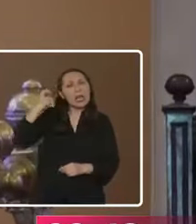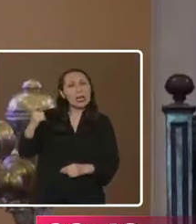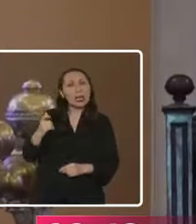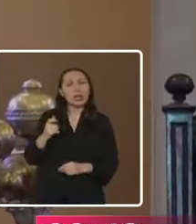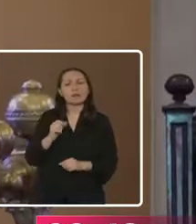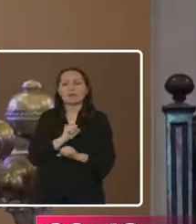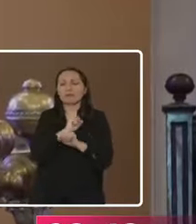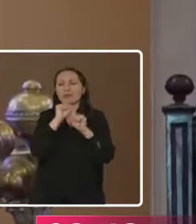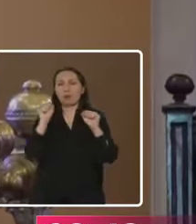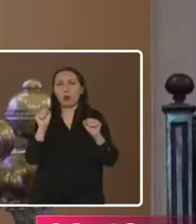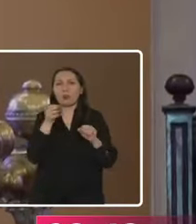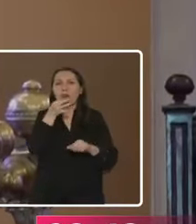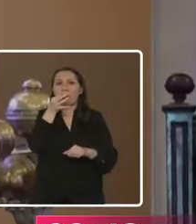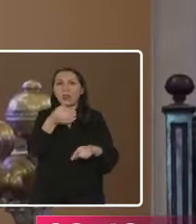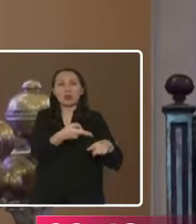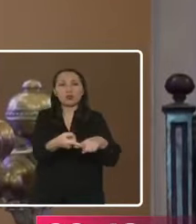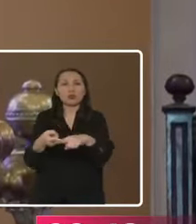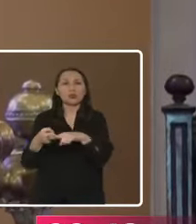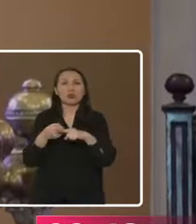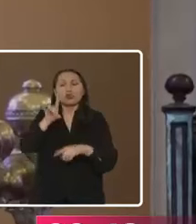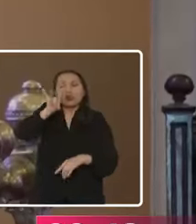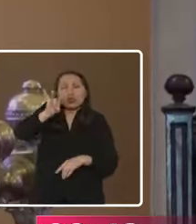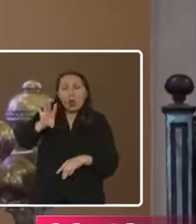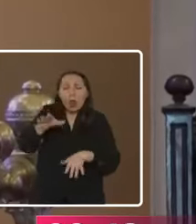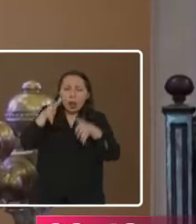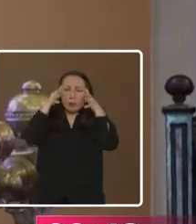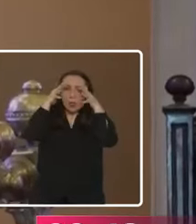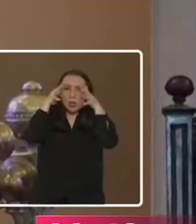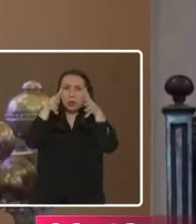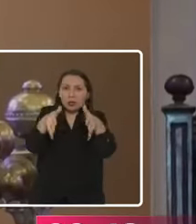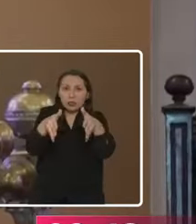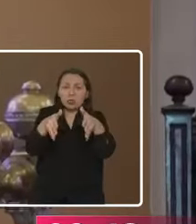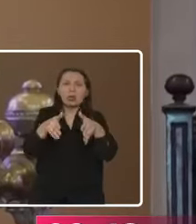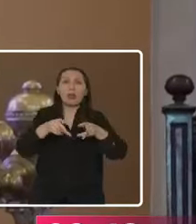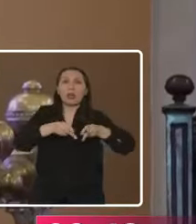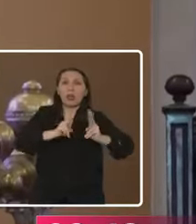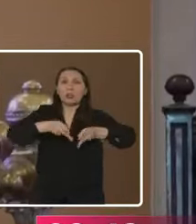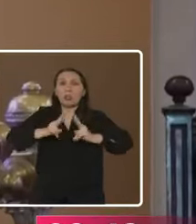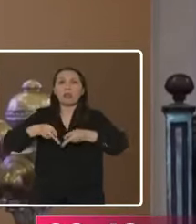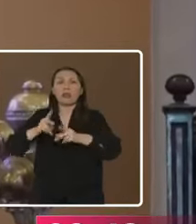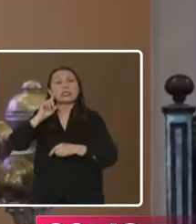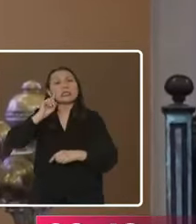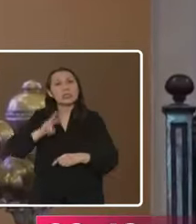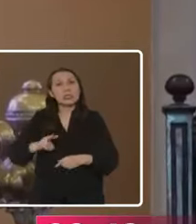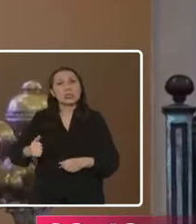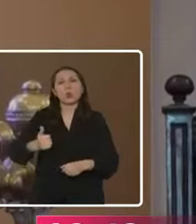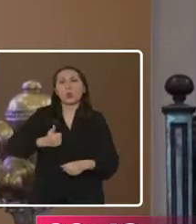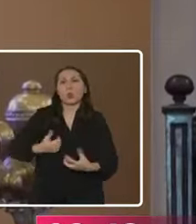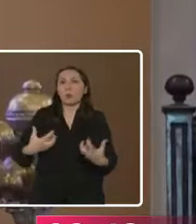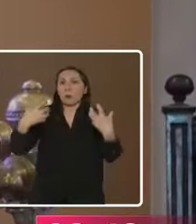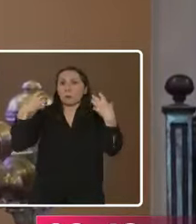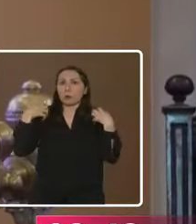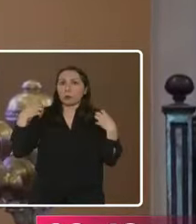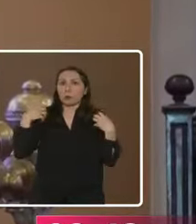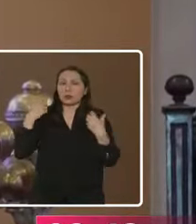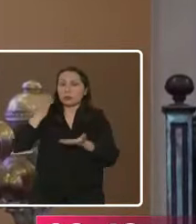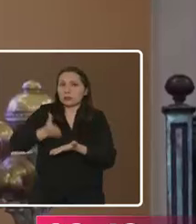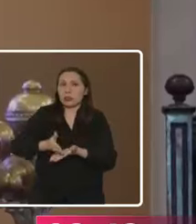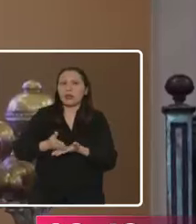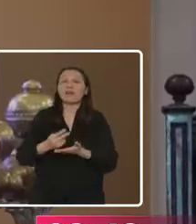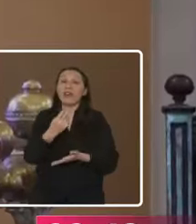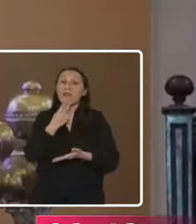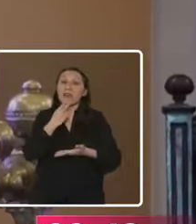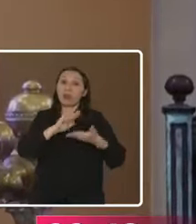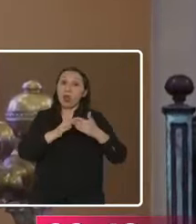no era viable una sociedad centrada solo en el ejercicio de derechos sin cumplir deberes, porque la vida